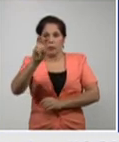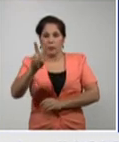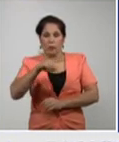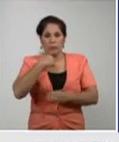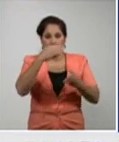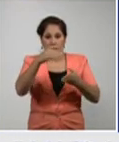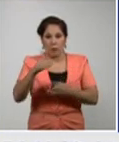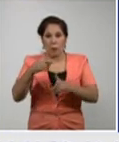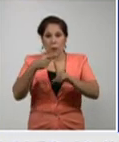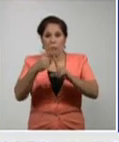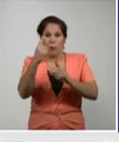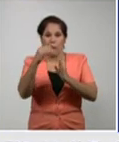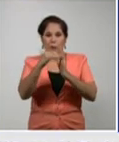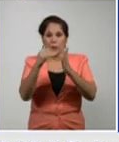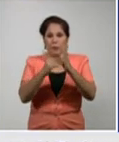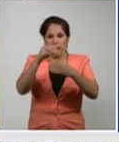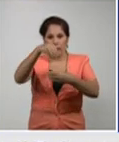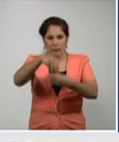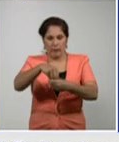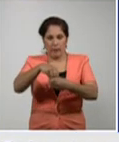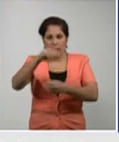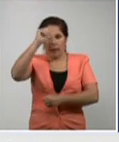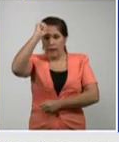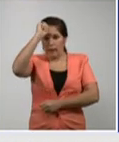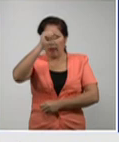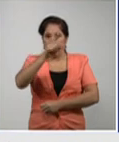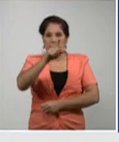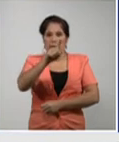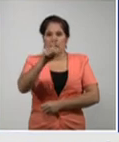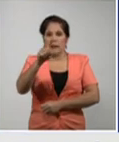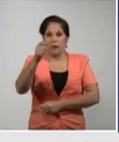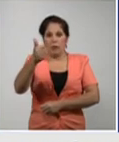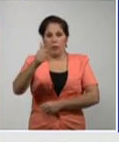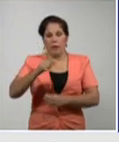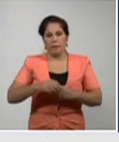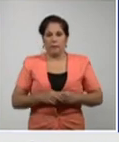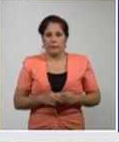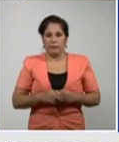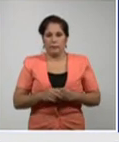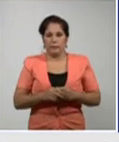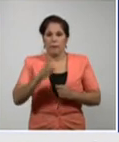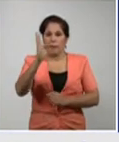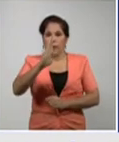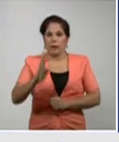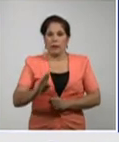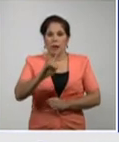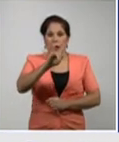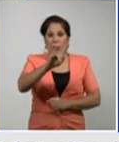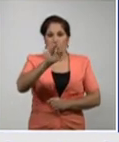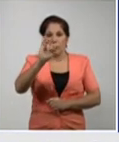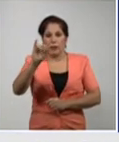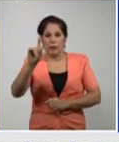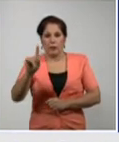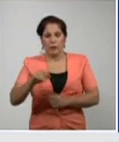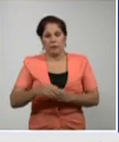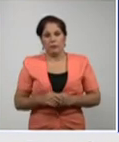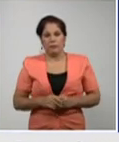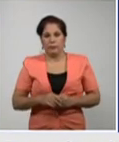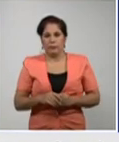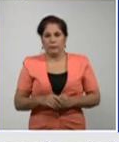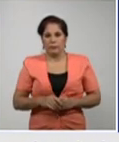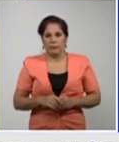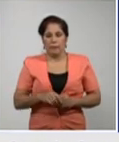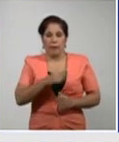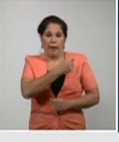de habitantes, la India con 110, Brasil con 971,